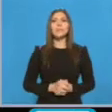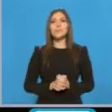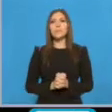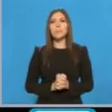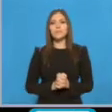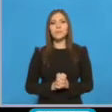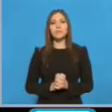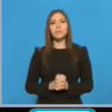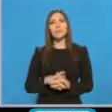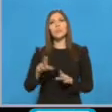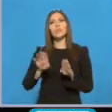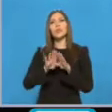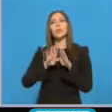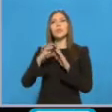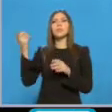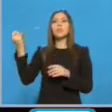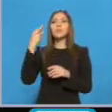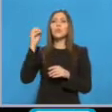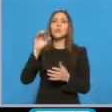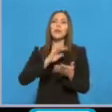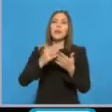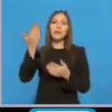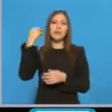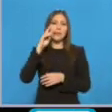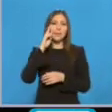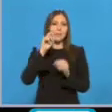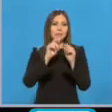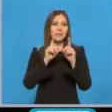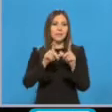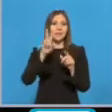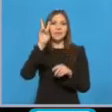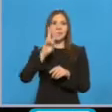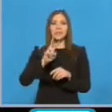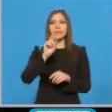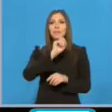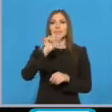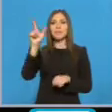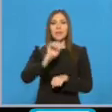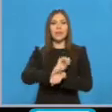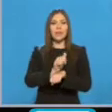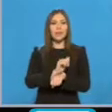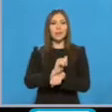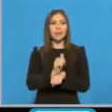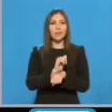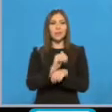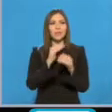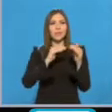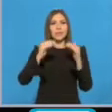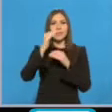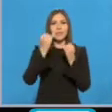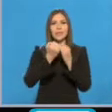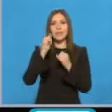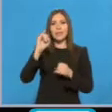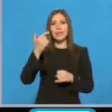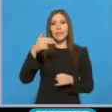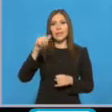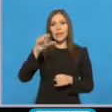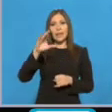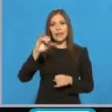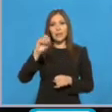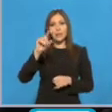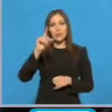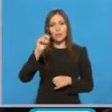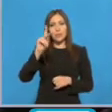en exposiciones o en lecturas anteriores. Y estamos viendo de verdad a grandes actores de primera talla como es Ignacio López